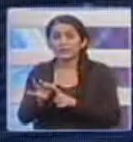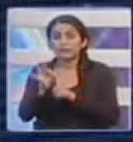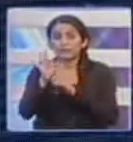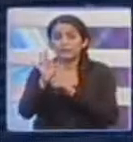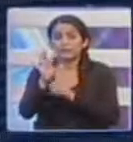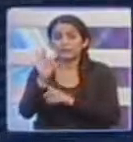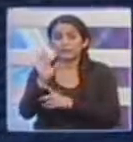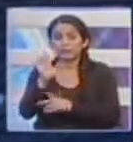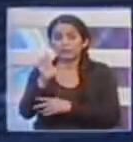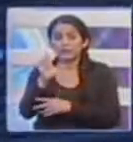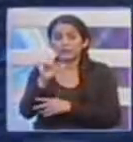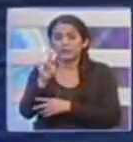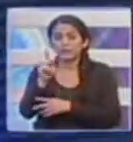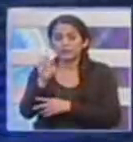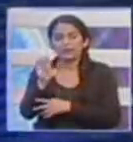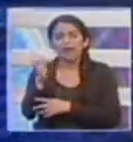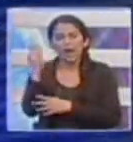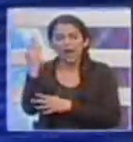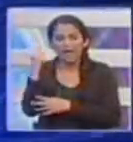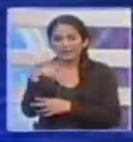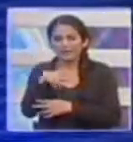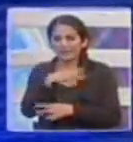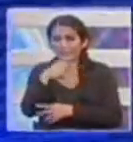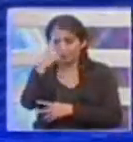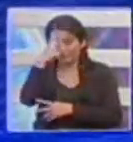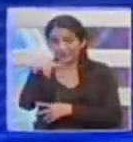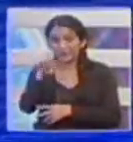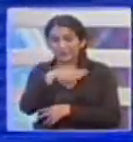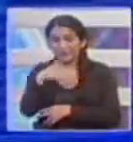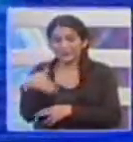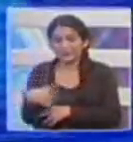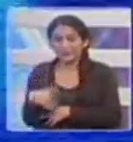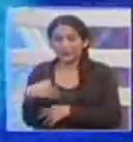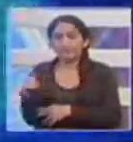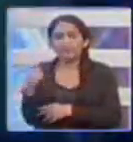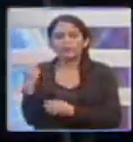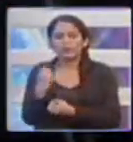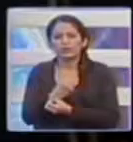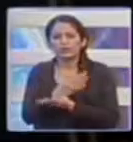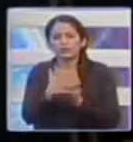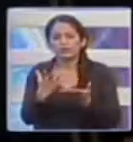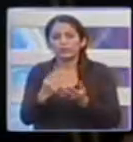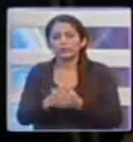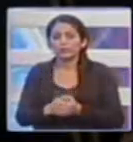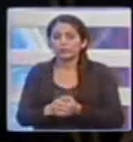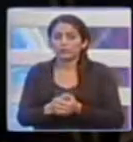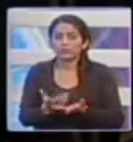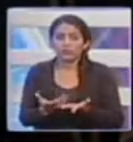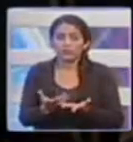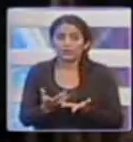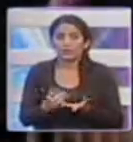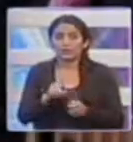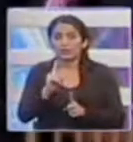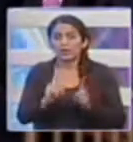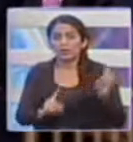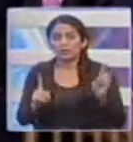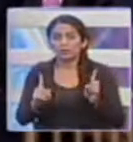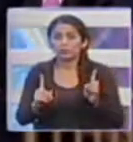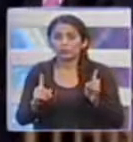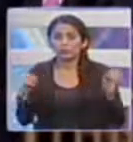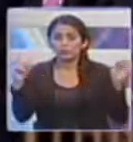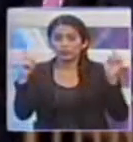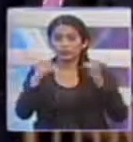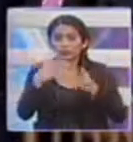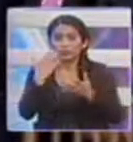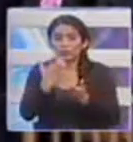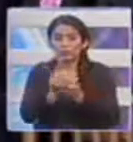México, Felipe Calderón, quien expuso sobre las exportaciones hacia Estados Unidos y los países que se verían afectados ante un eventual cambio de